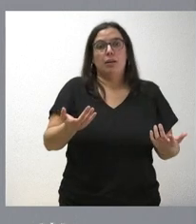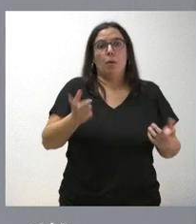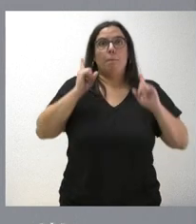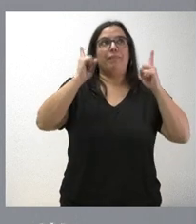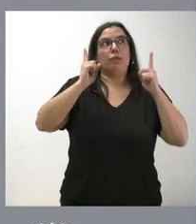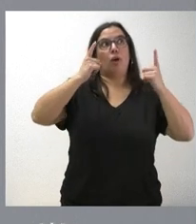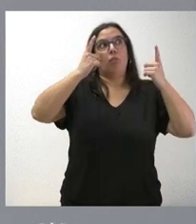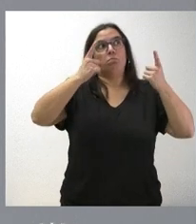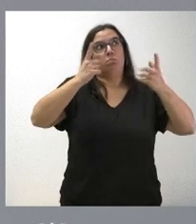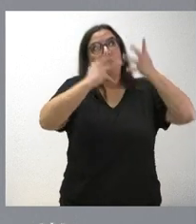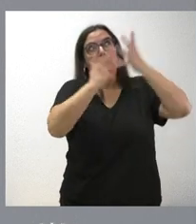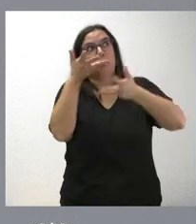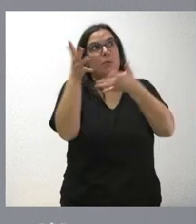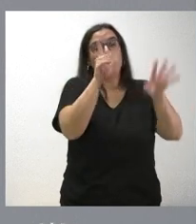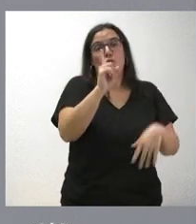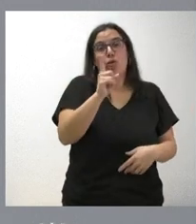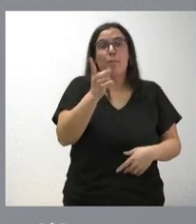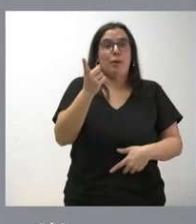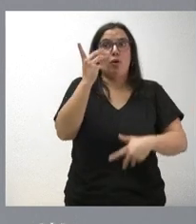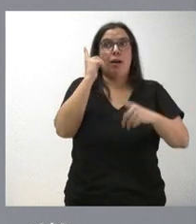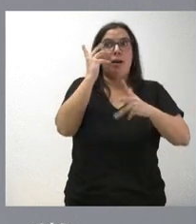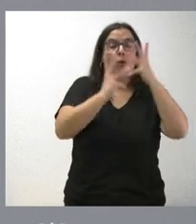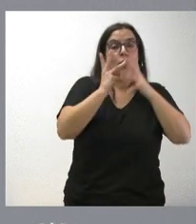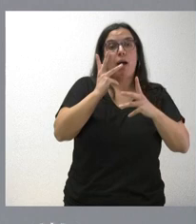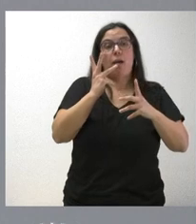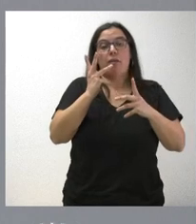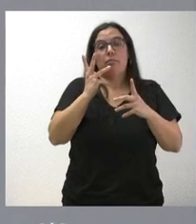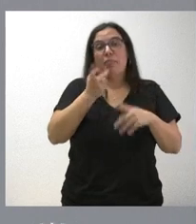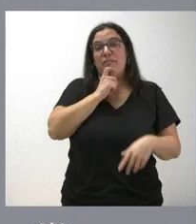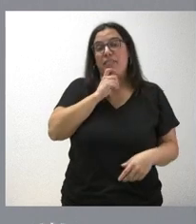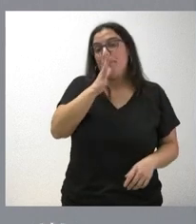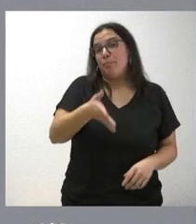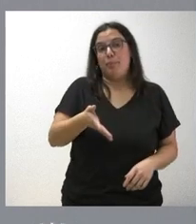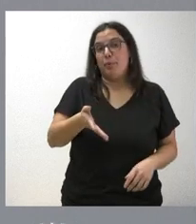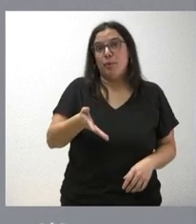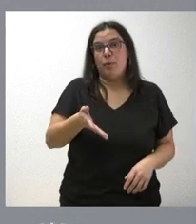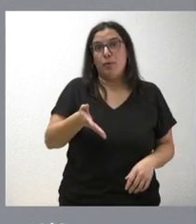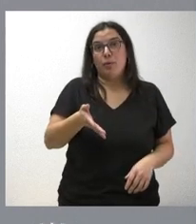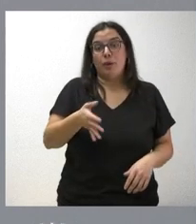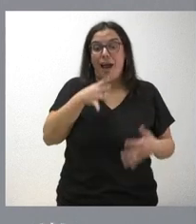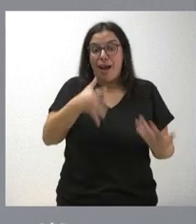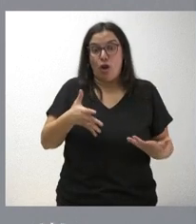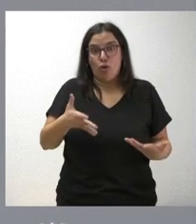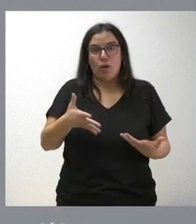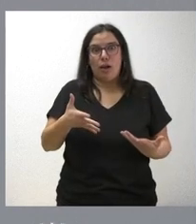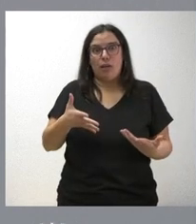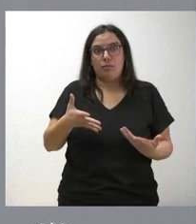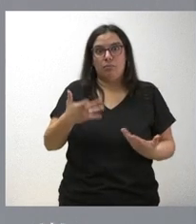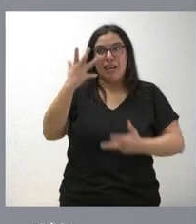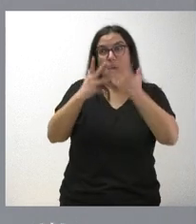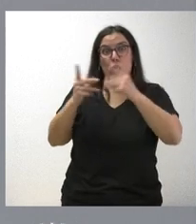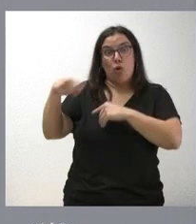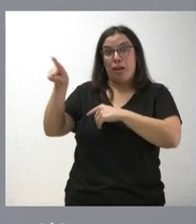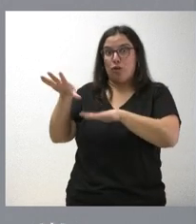nuestra cuenta pero a veces es difícil hacer las previsiones incluso yo creo que todavía es el día de hoy que quien tiene que hacerlas las tiene